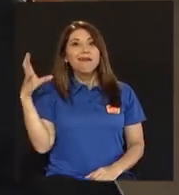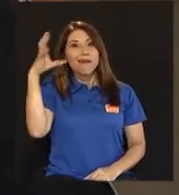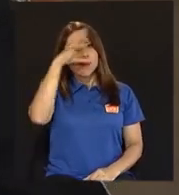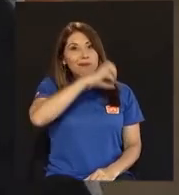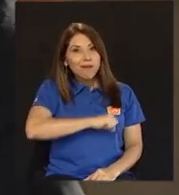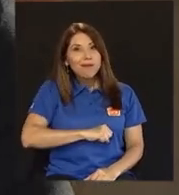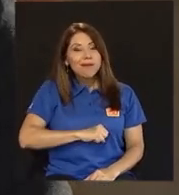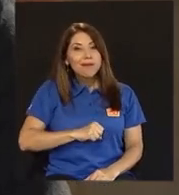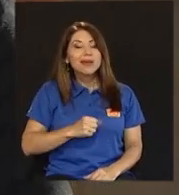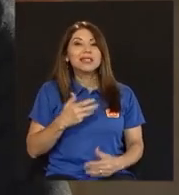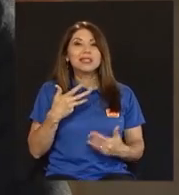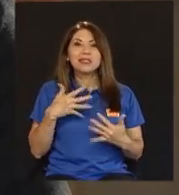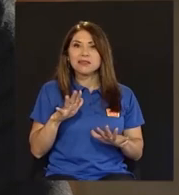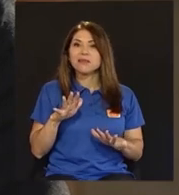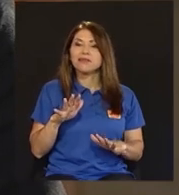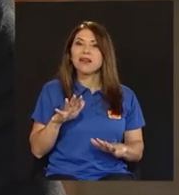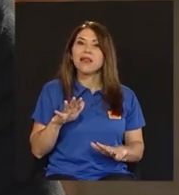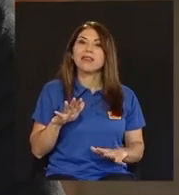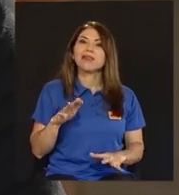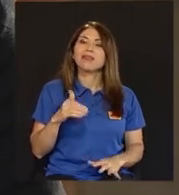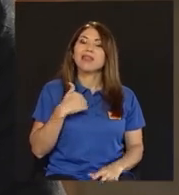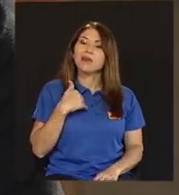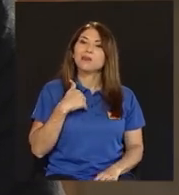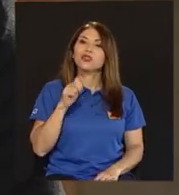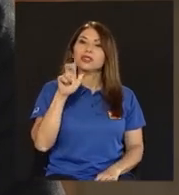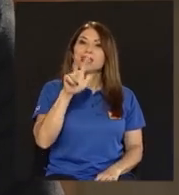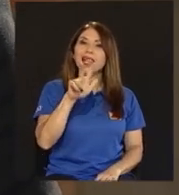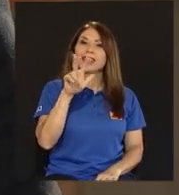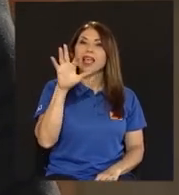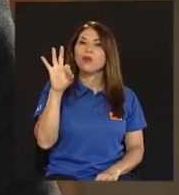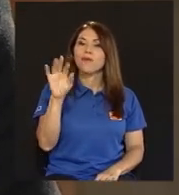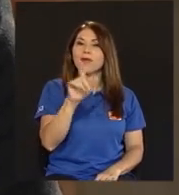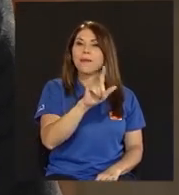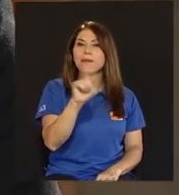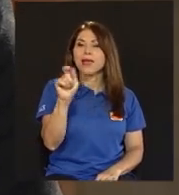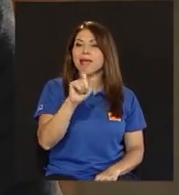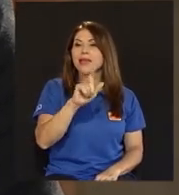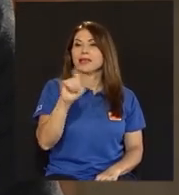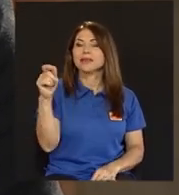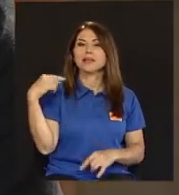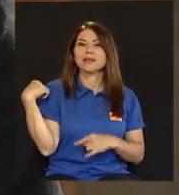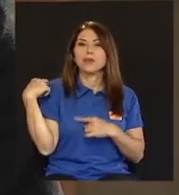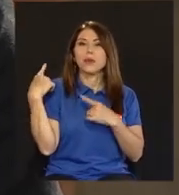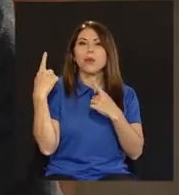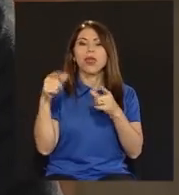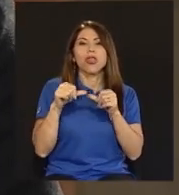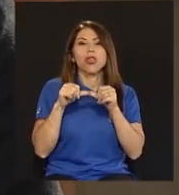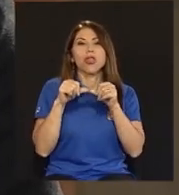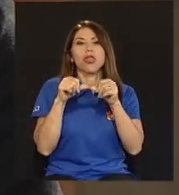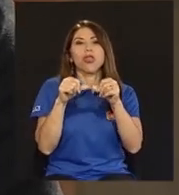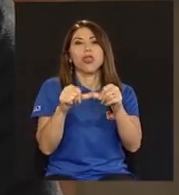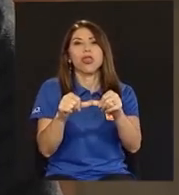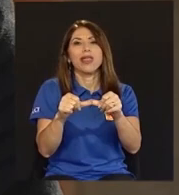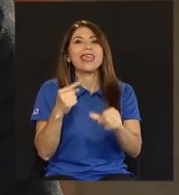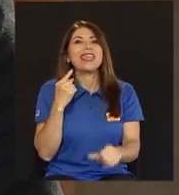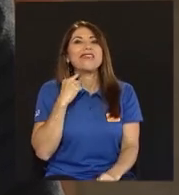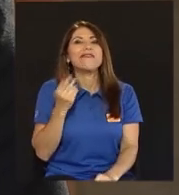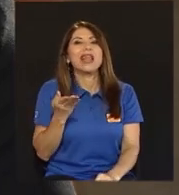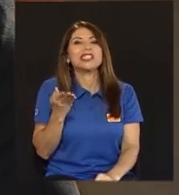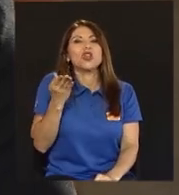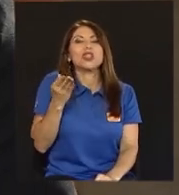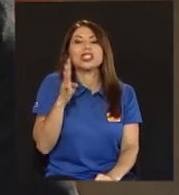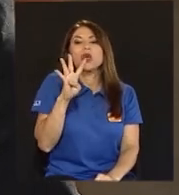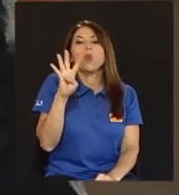meses, ya sería el 39º mes consecutivos que tenemos inflaciones de 4% o menos.